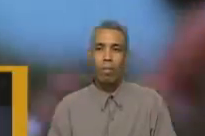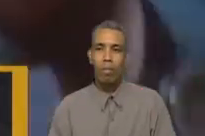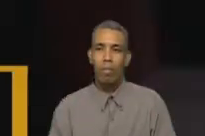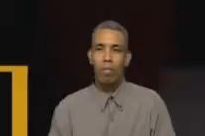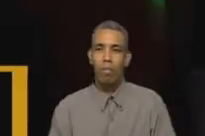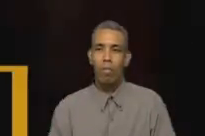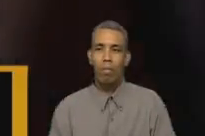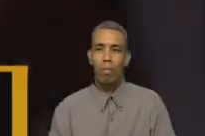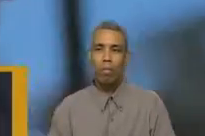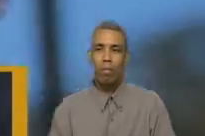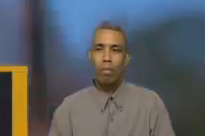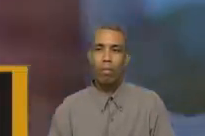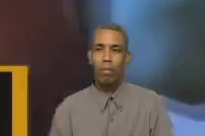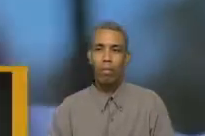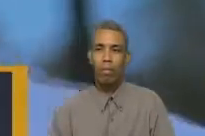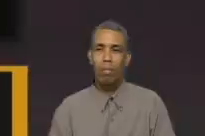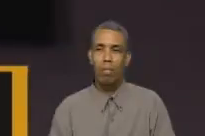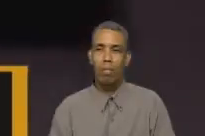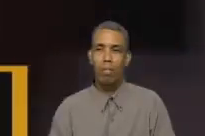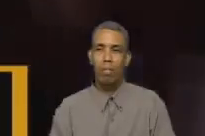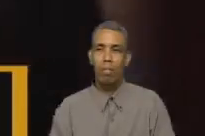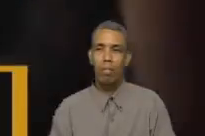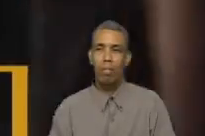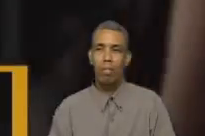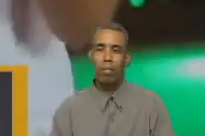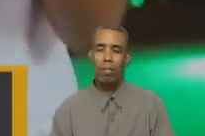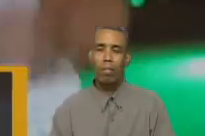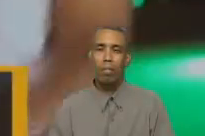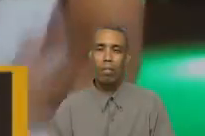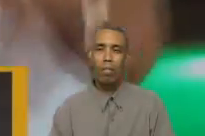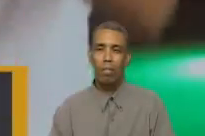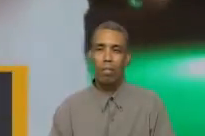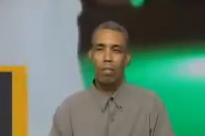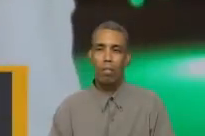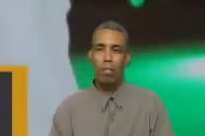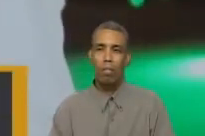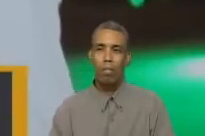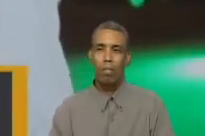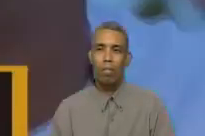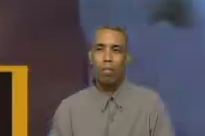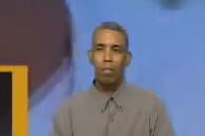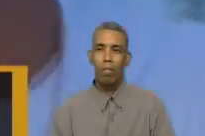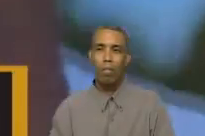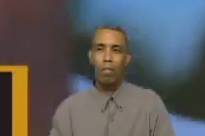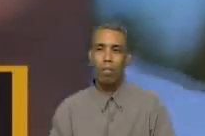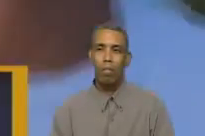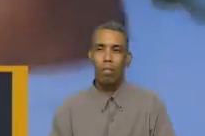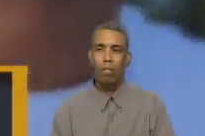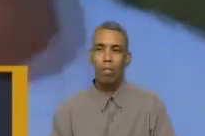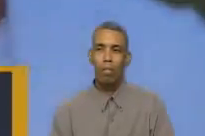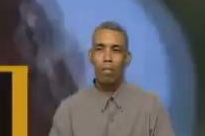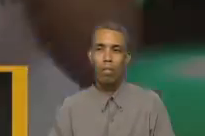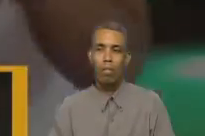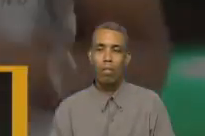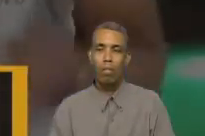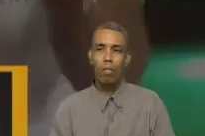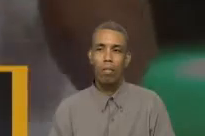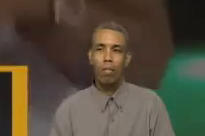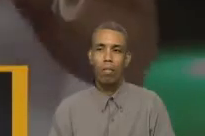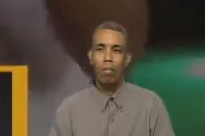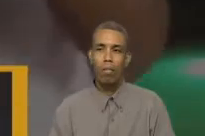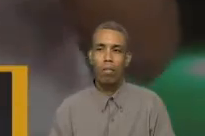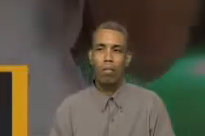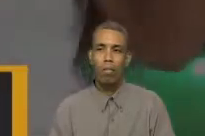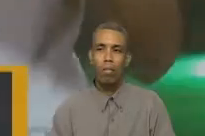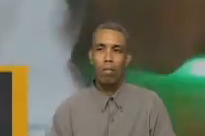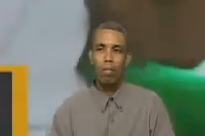se enamora, que mejor se queda sola, no entrega sus sentimientos, que el amor